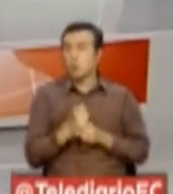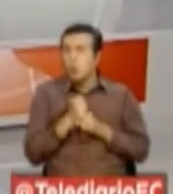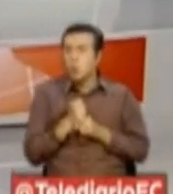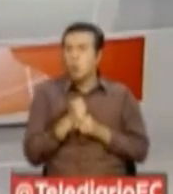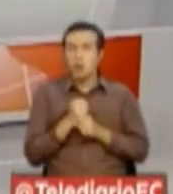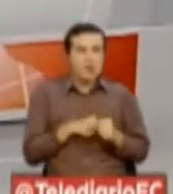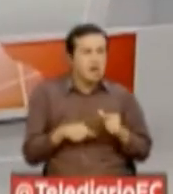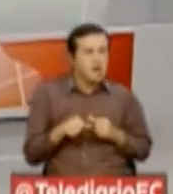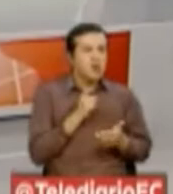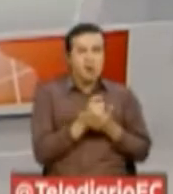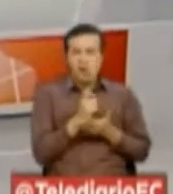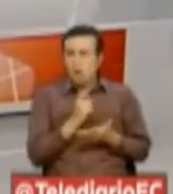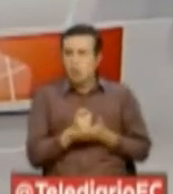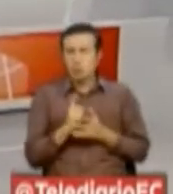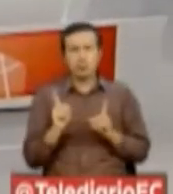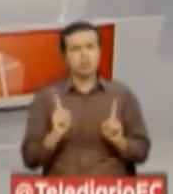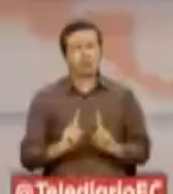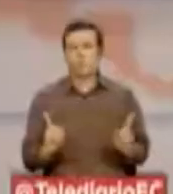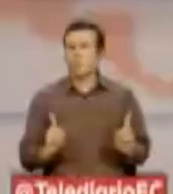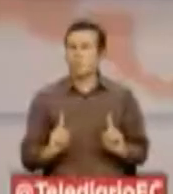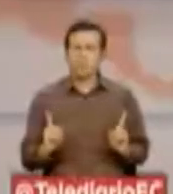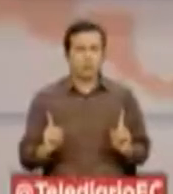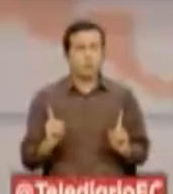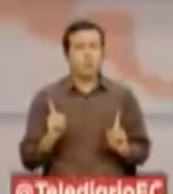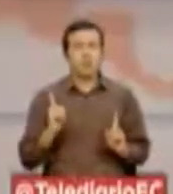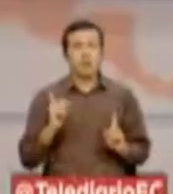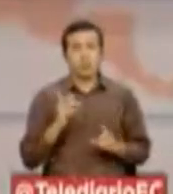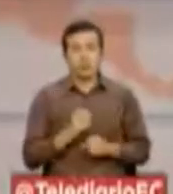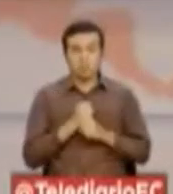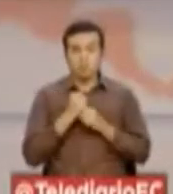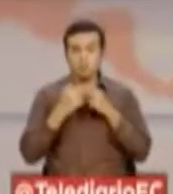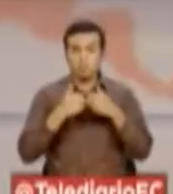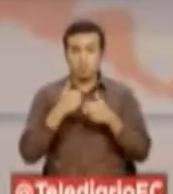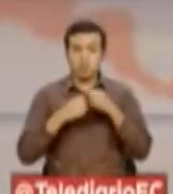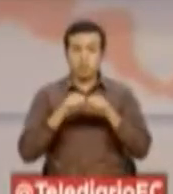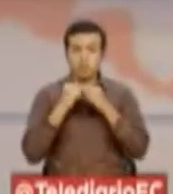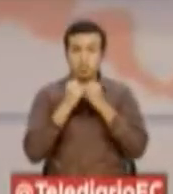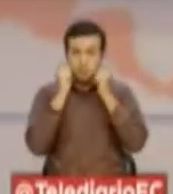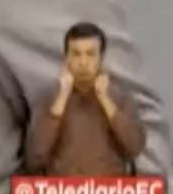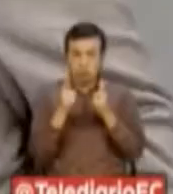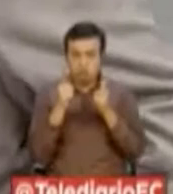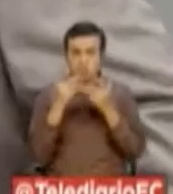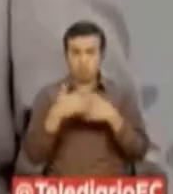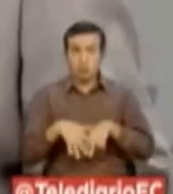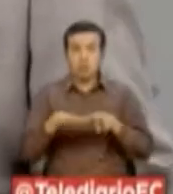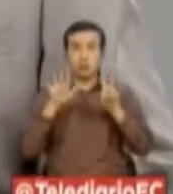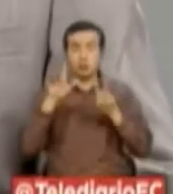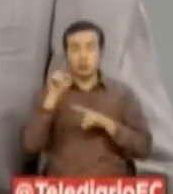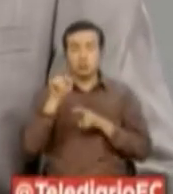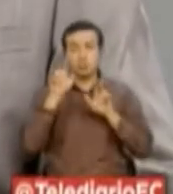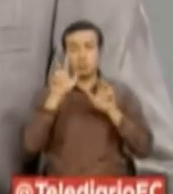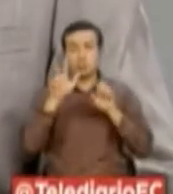contra los adversarios sino enfrentar los grandes problemas de la sociedad siete de la mañana con 39 minutos usted